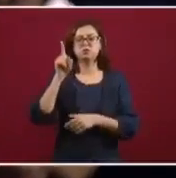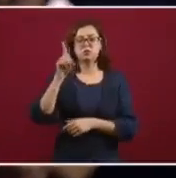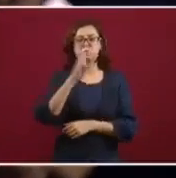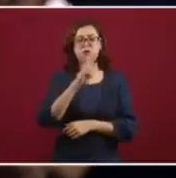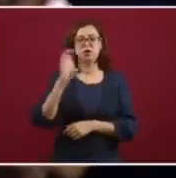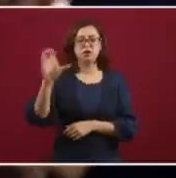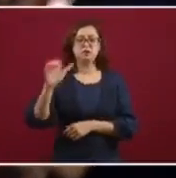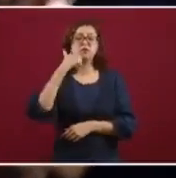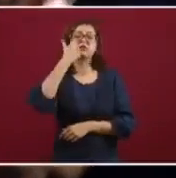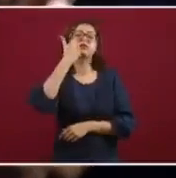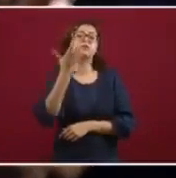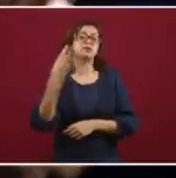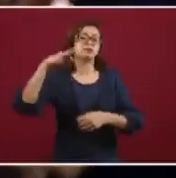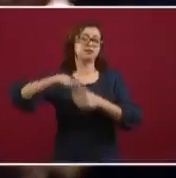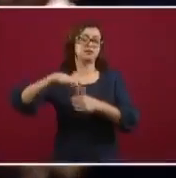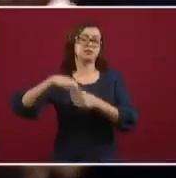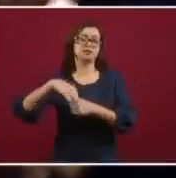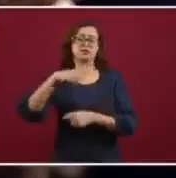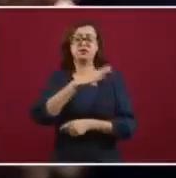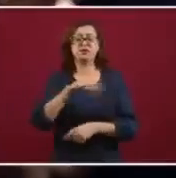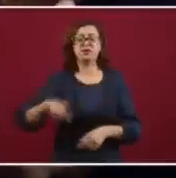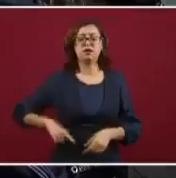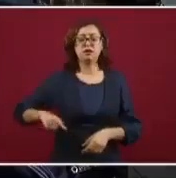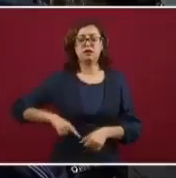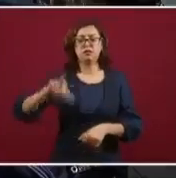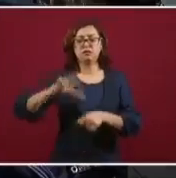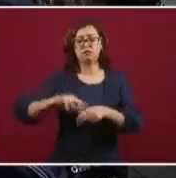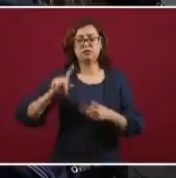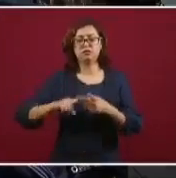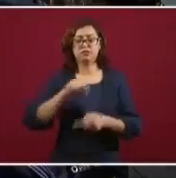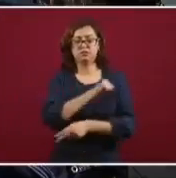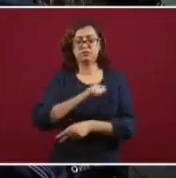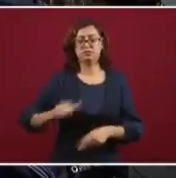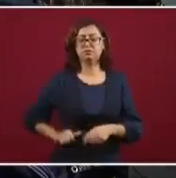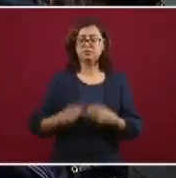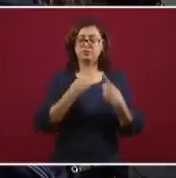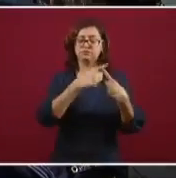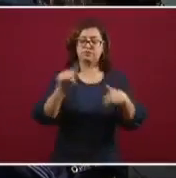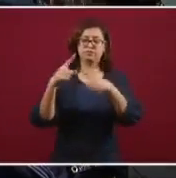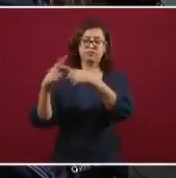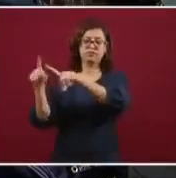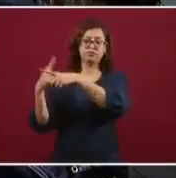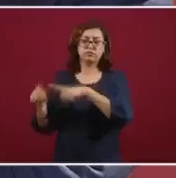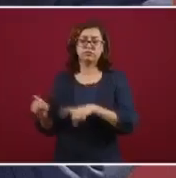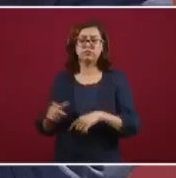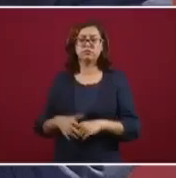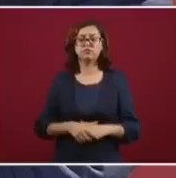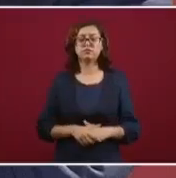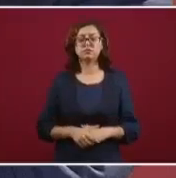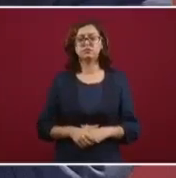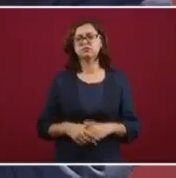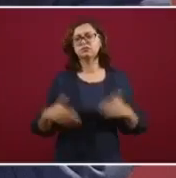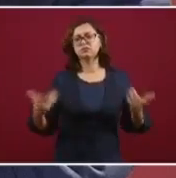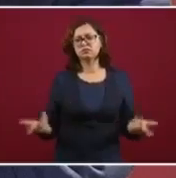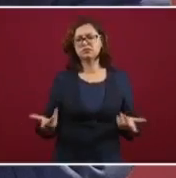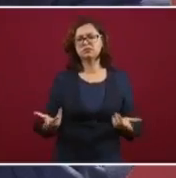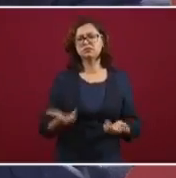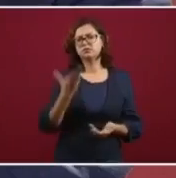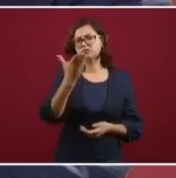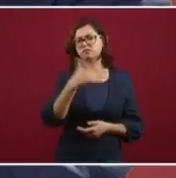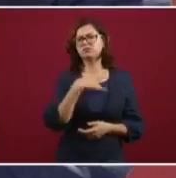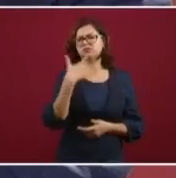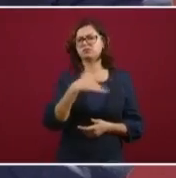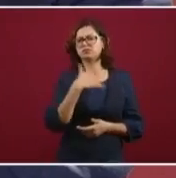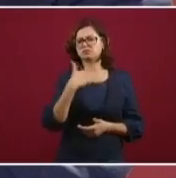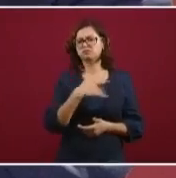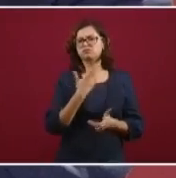Sur, con el tema del gobernador, alcaldesas y demás. ¿Qué lectura le da esto cuando usted ha